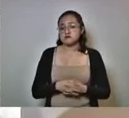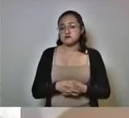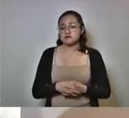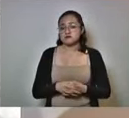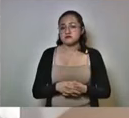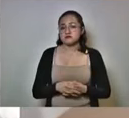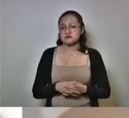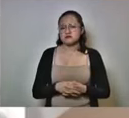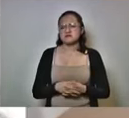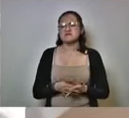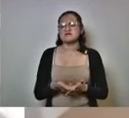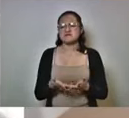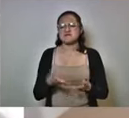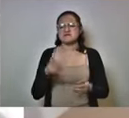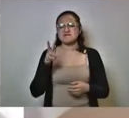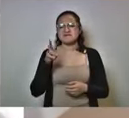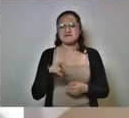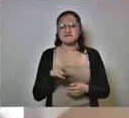por cierto,